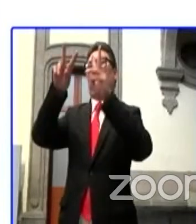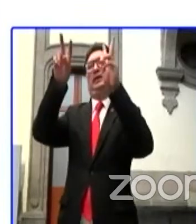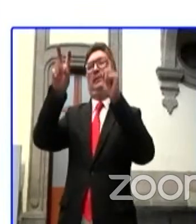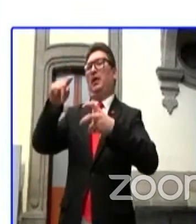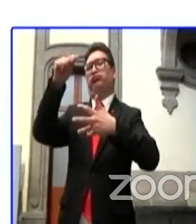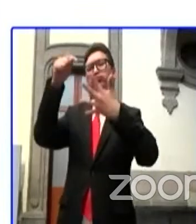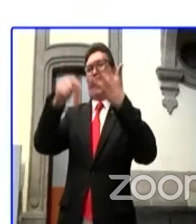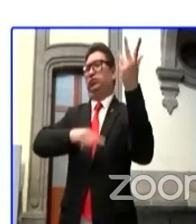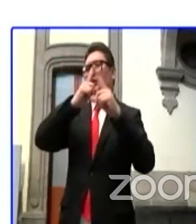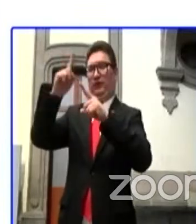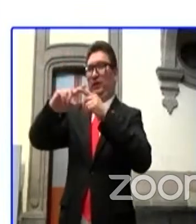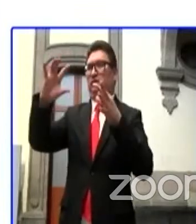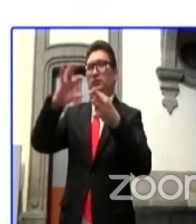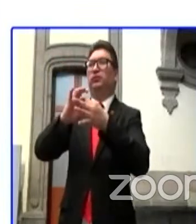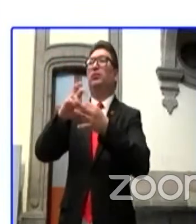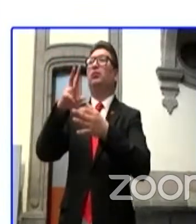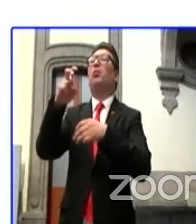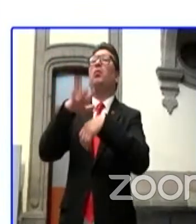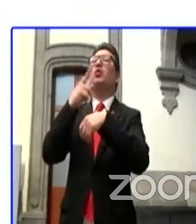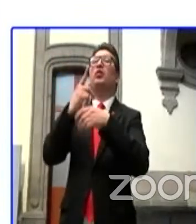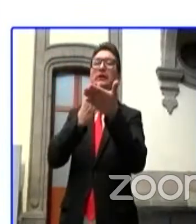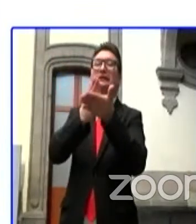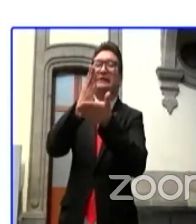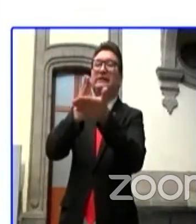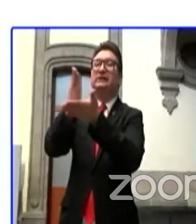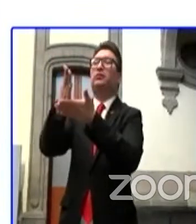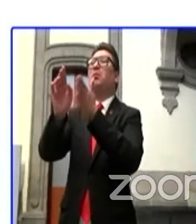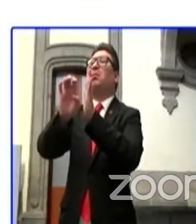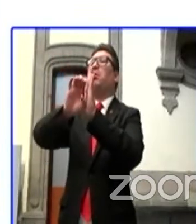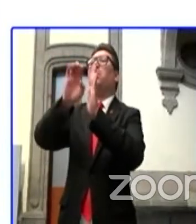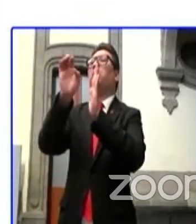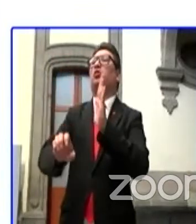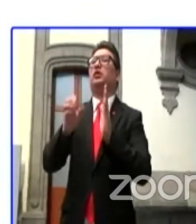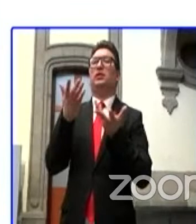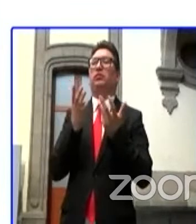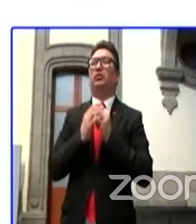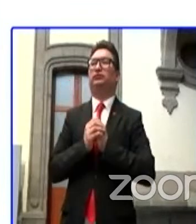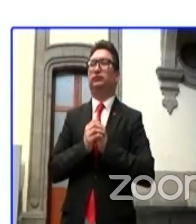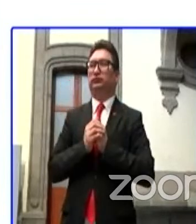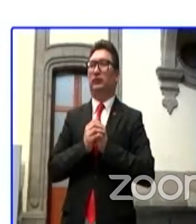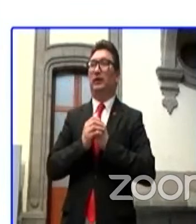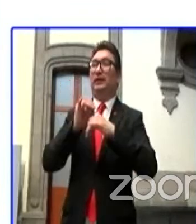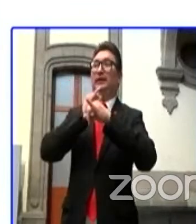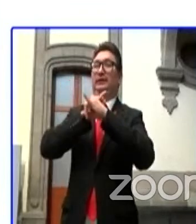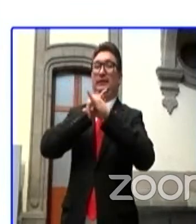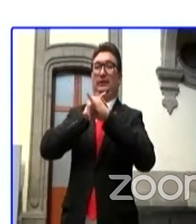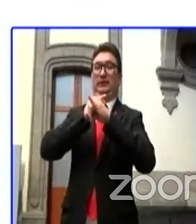el hecho de hacer accesibles, por ejemplo, que las páginas web